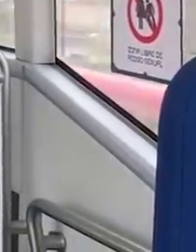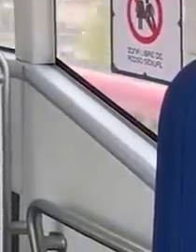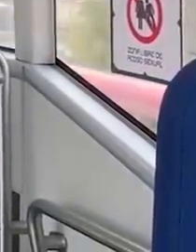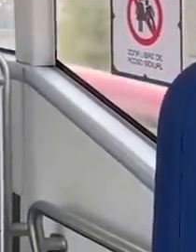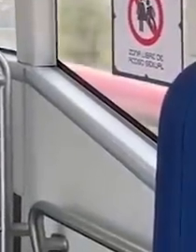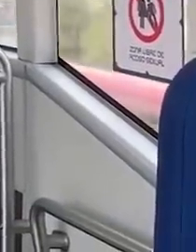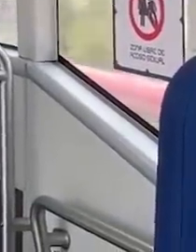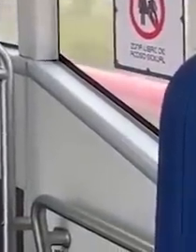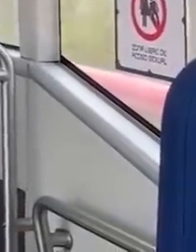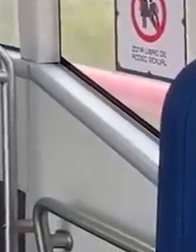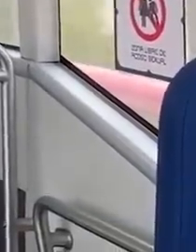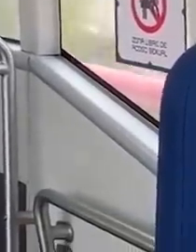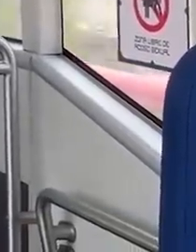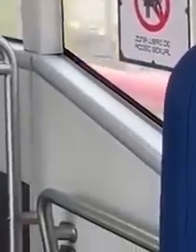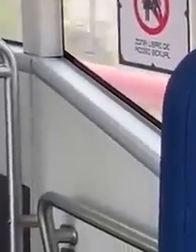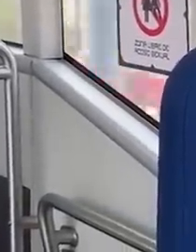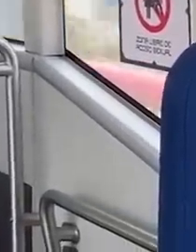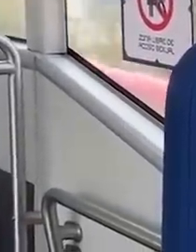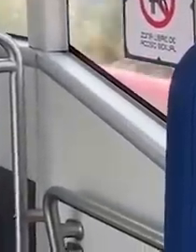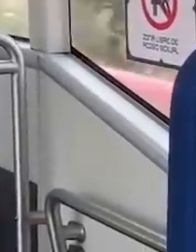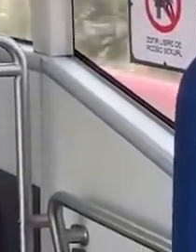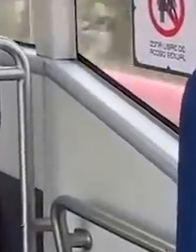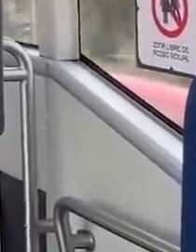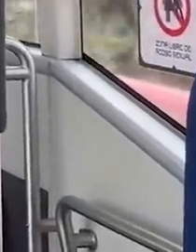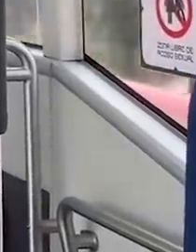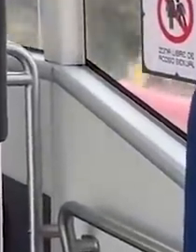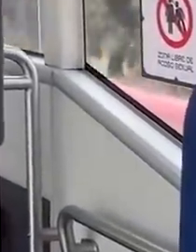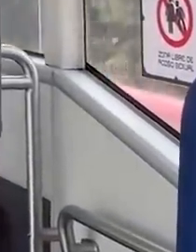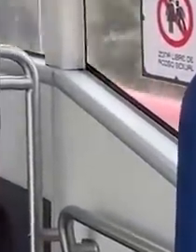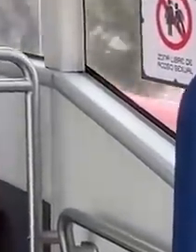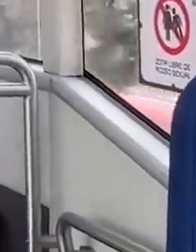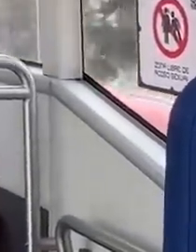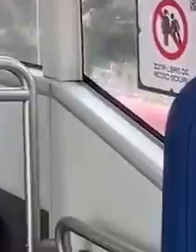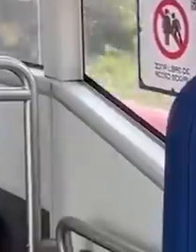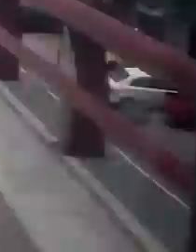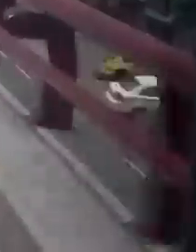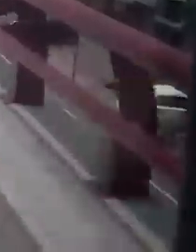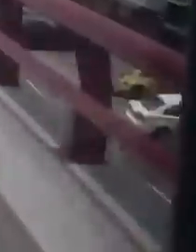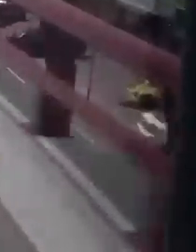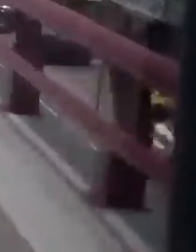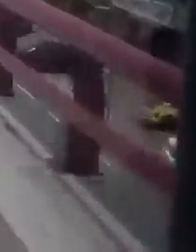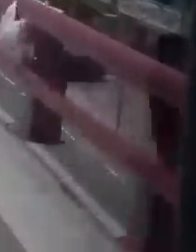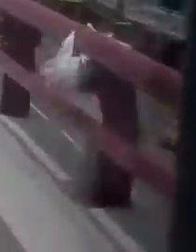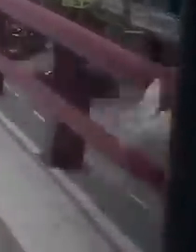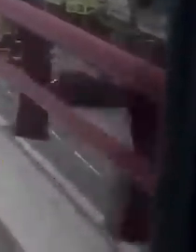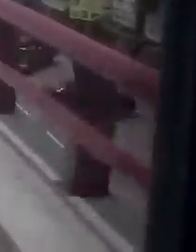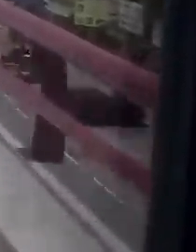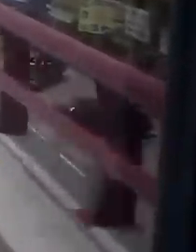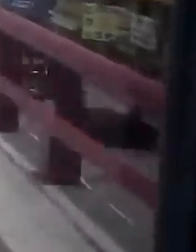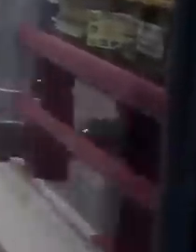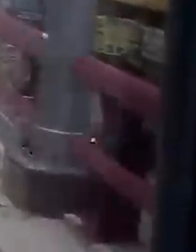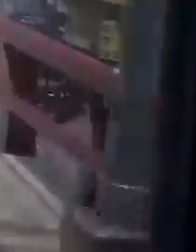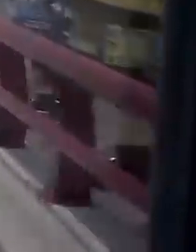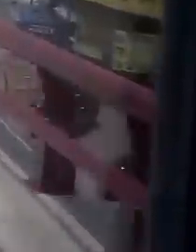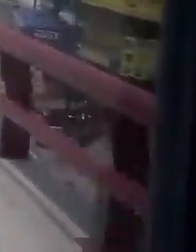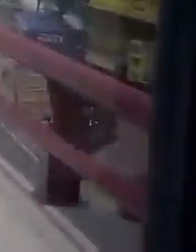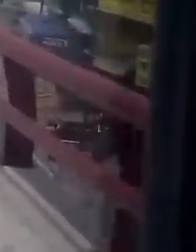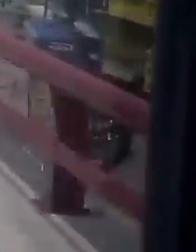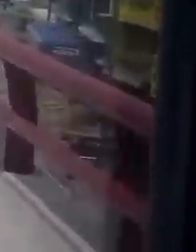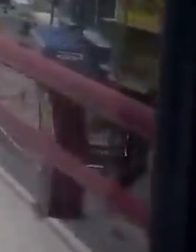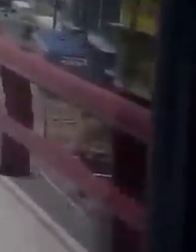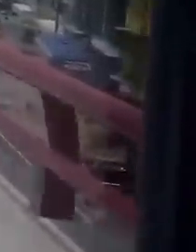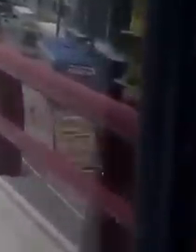recorrido total es de entre 18 y 20 minutos, desde Acahualtepec, donde está la UACM Casa